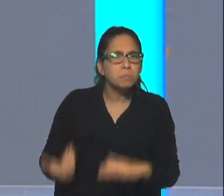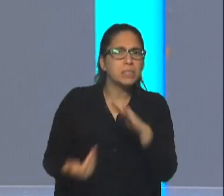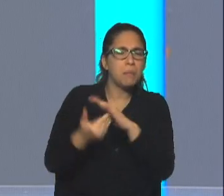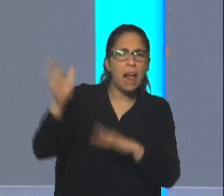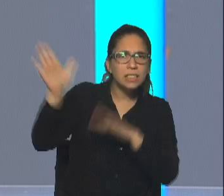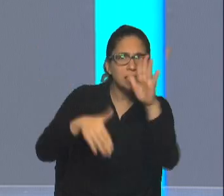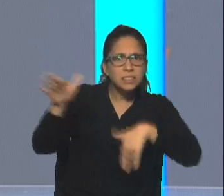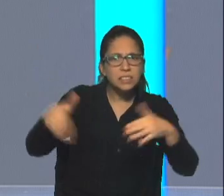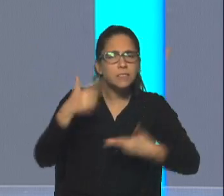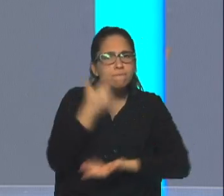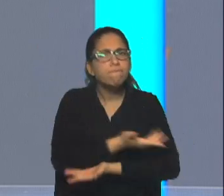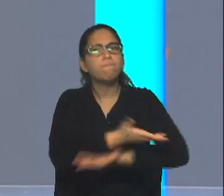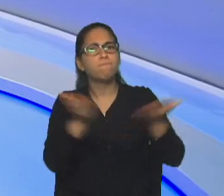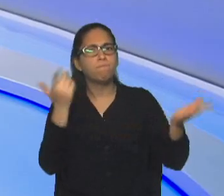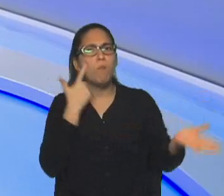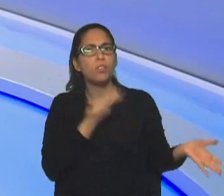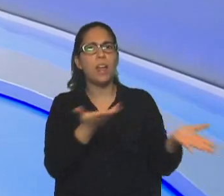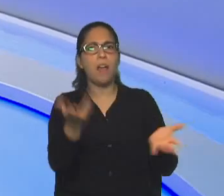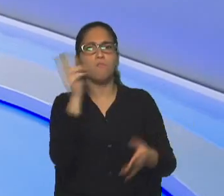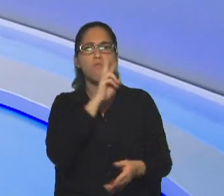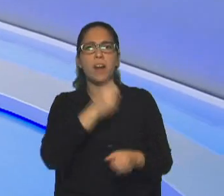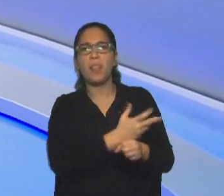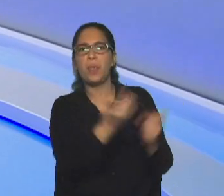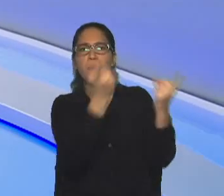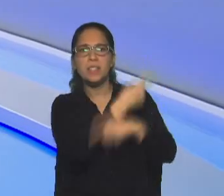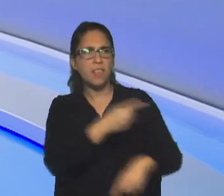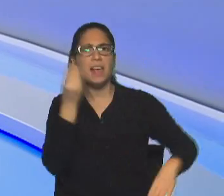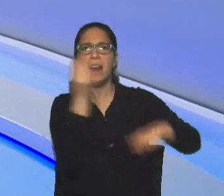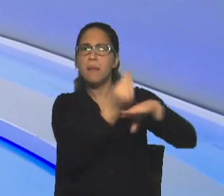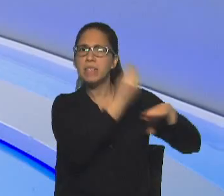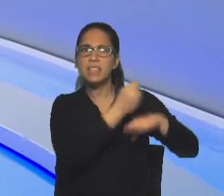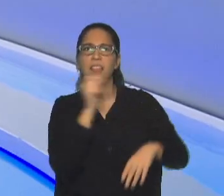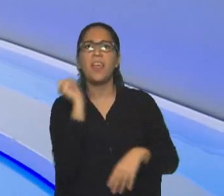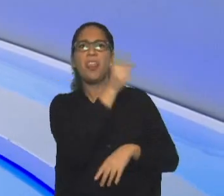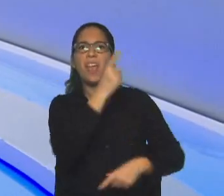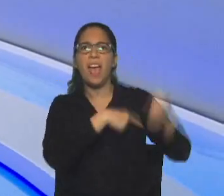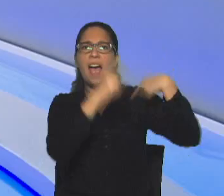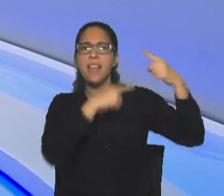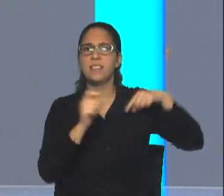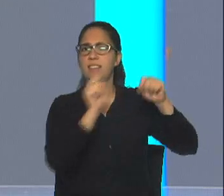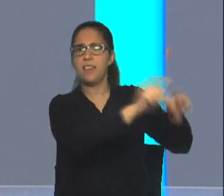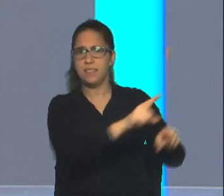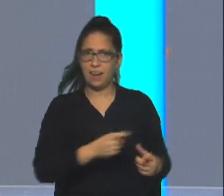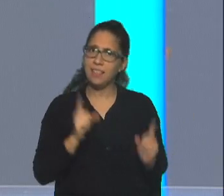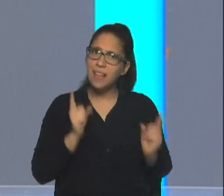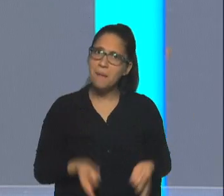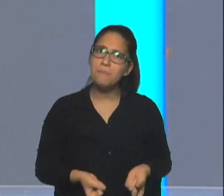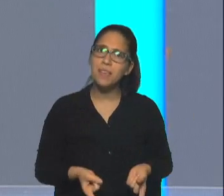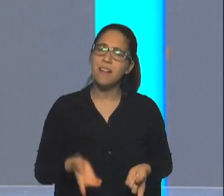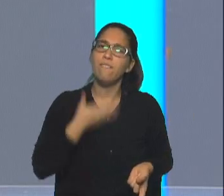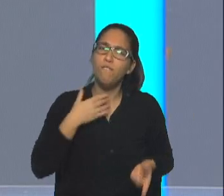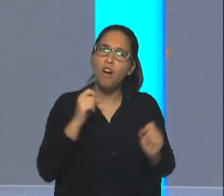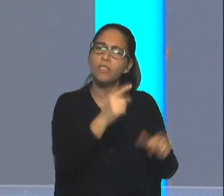y representar a estas mujeres y diversidades que también representan a sus ancestras y también